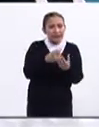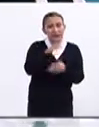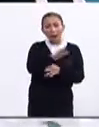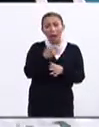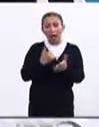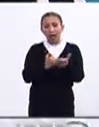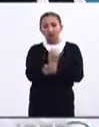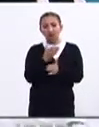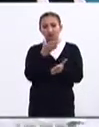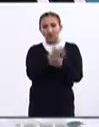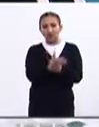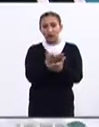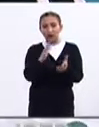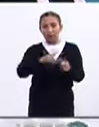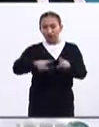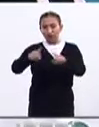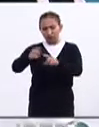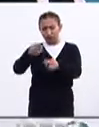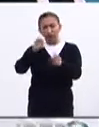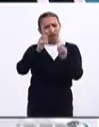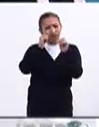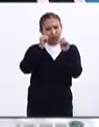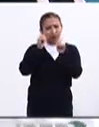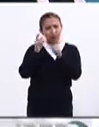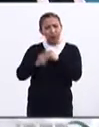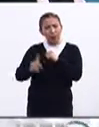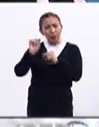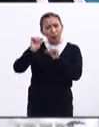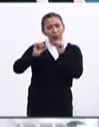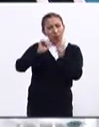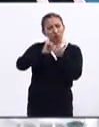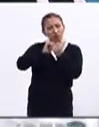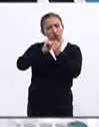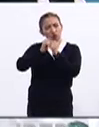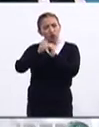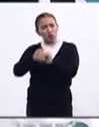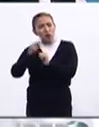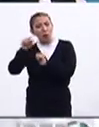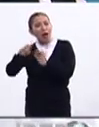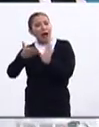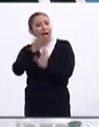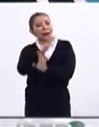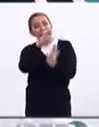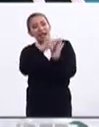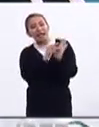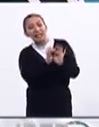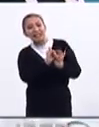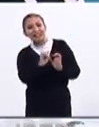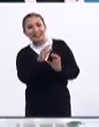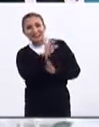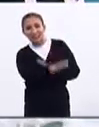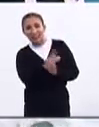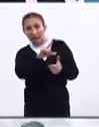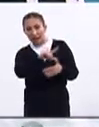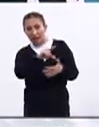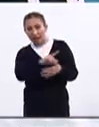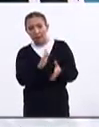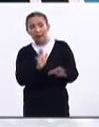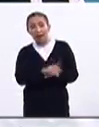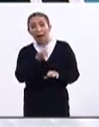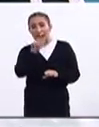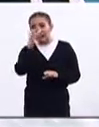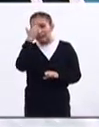a la democracia plural, pues van a ir perfilando y retomando algunas de las viejas consignas de la izquierda latinoamericana. Sobre